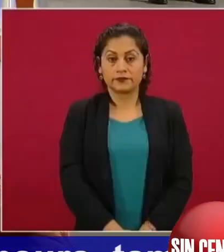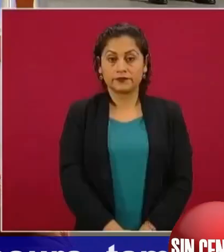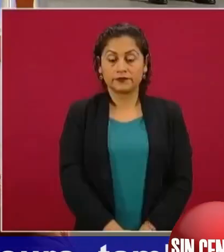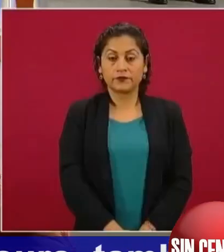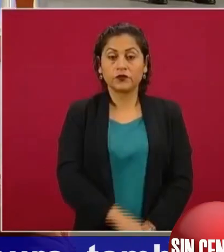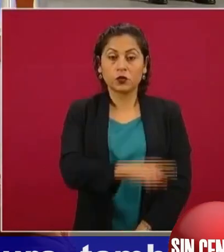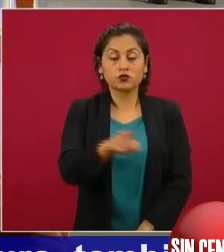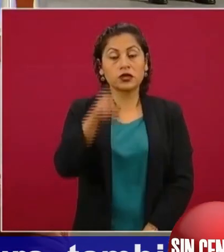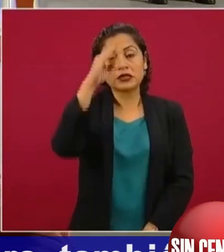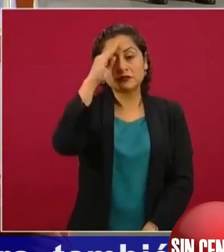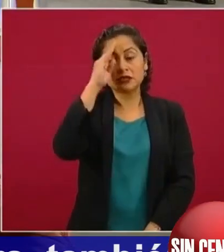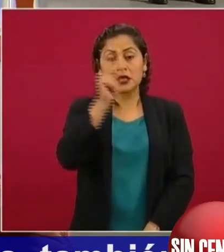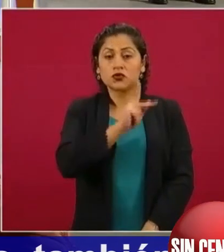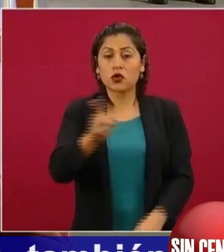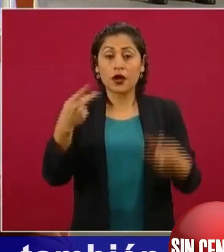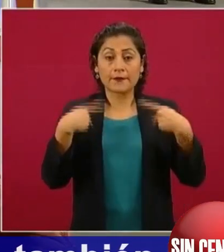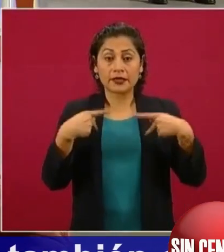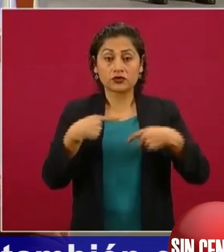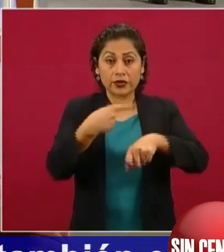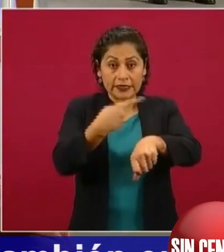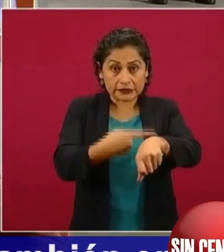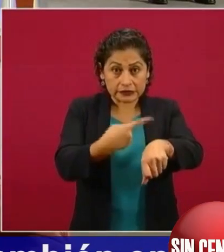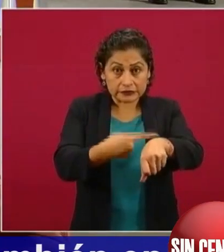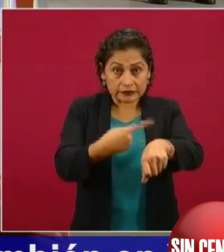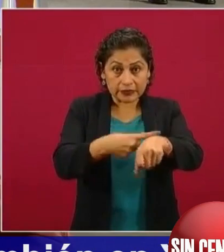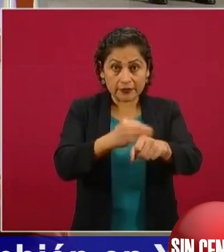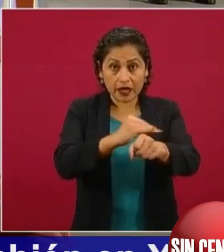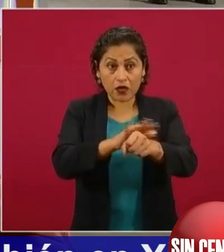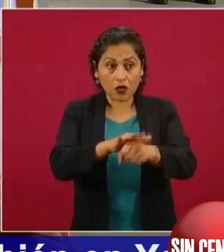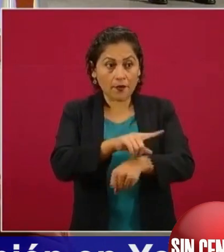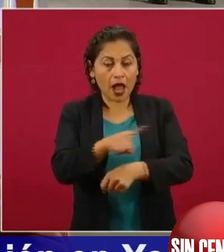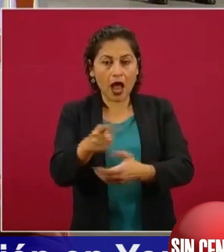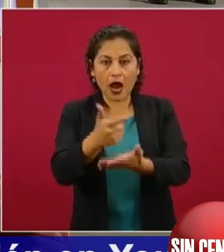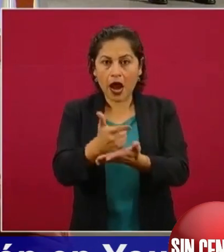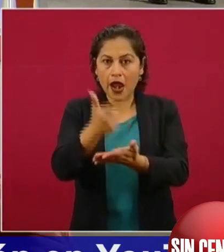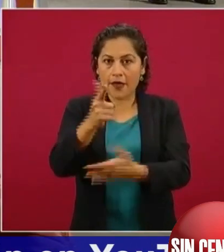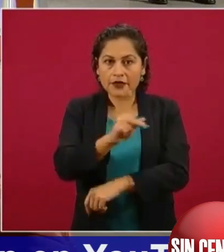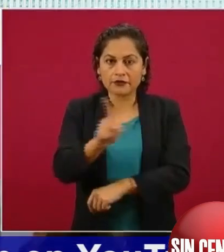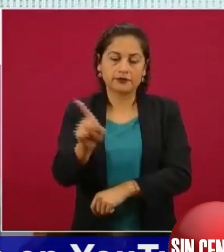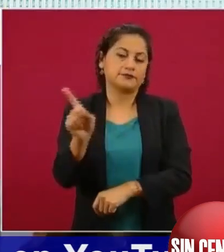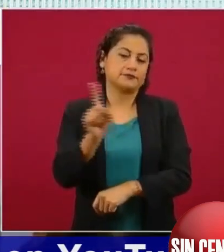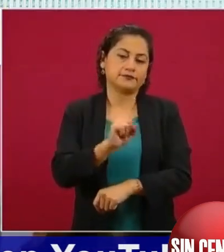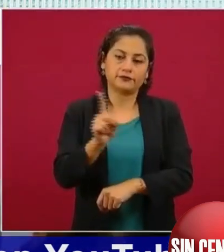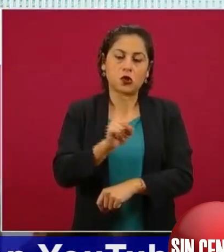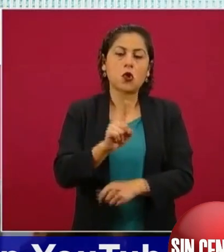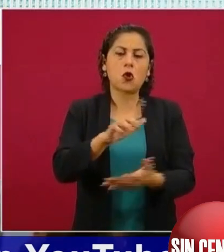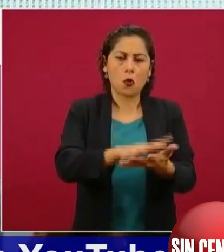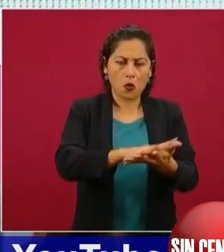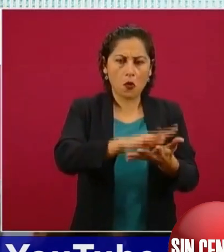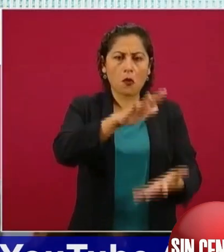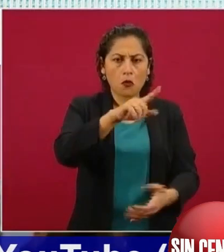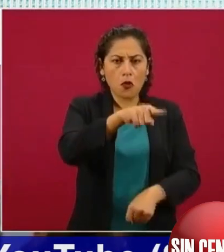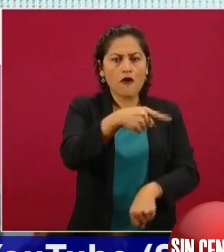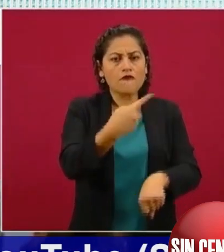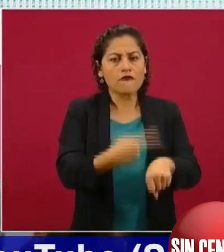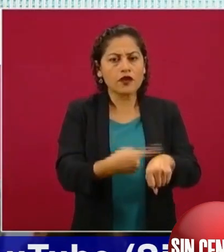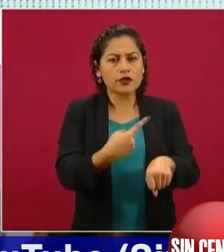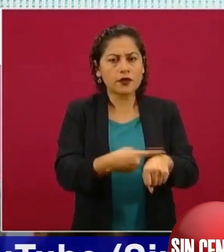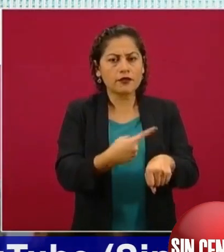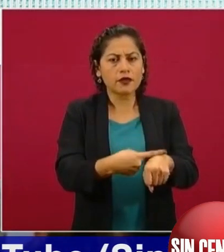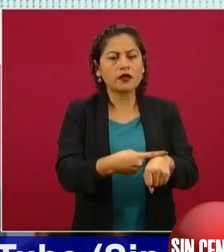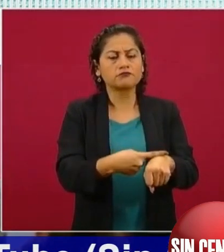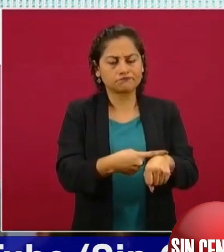enfermedad extremadamente grave. No es así. La gran mayoría son personas que tienen una enfermedad